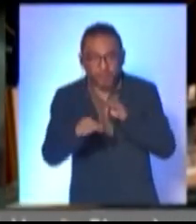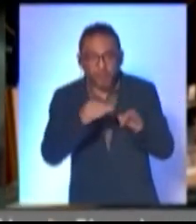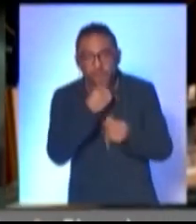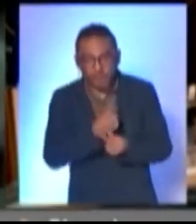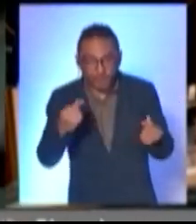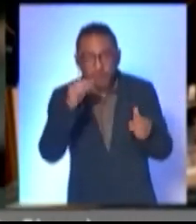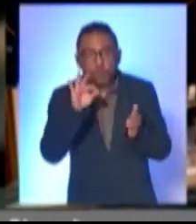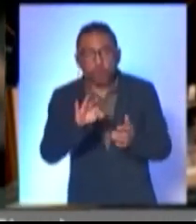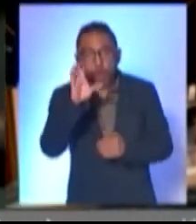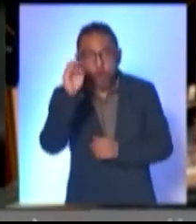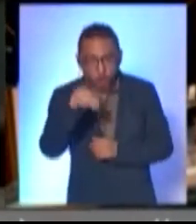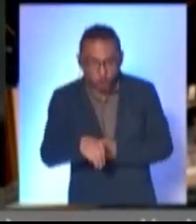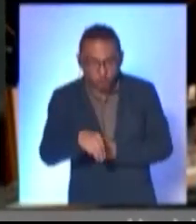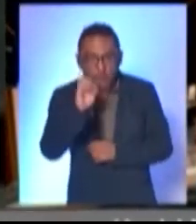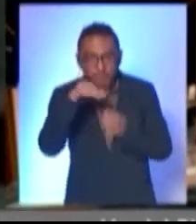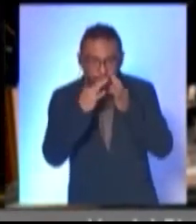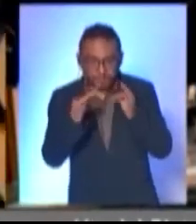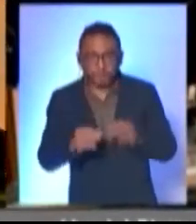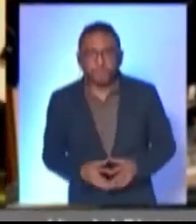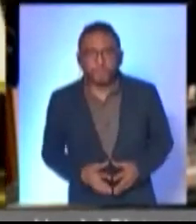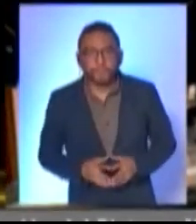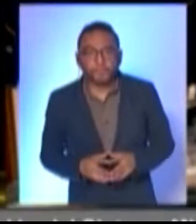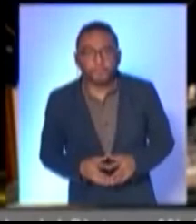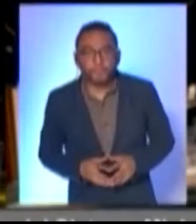musicacontraeltrabajoinfantil.com. Jorge Moradías de León, SM Noticias.